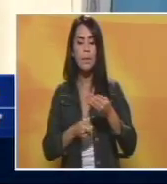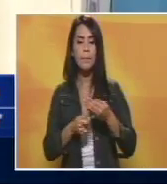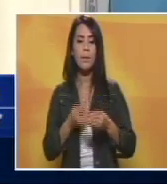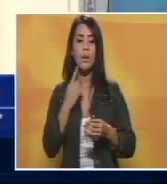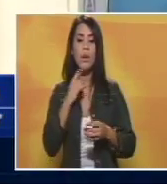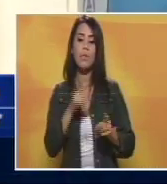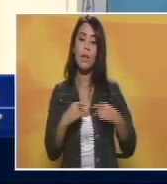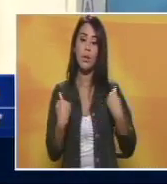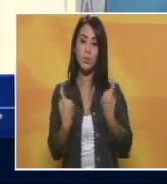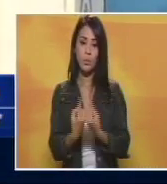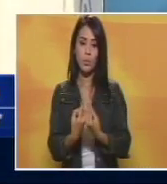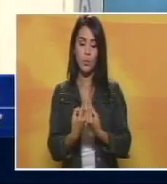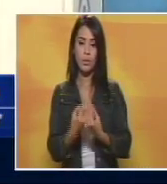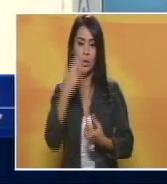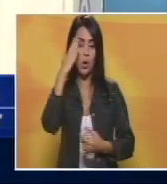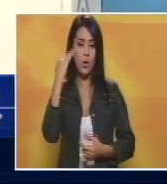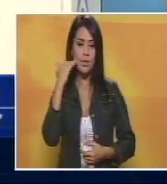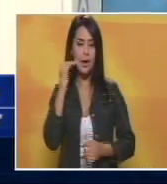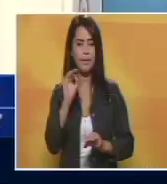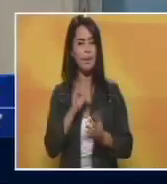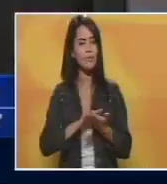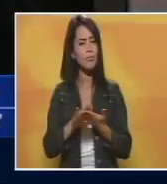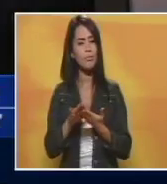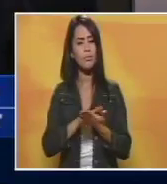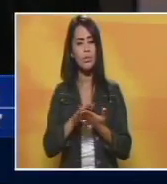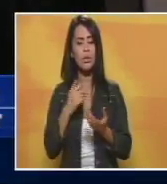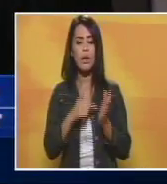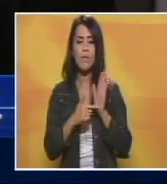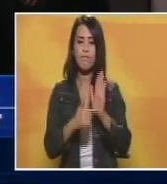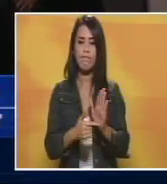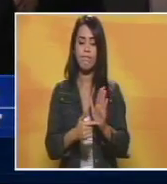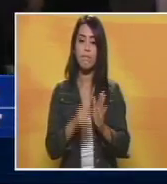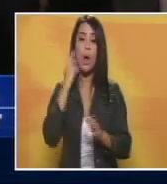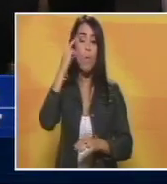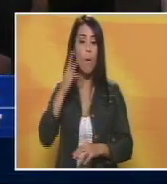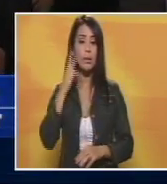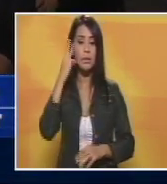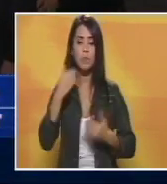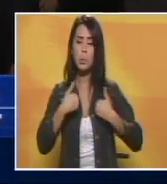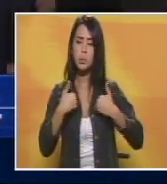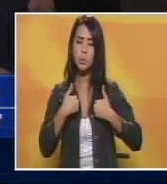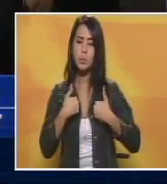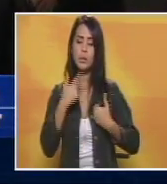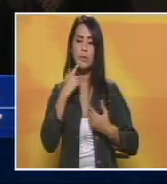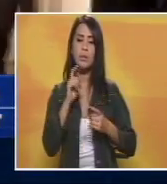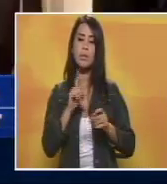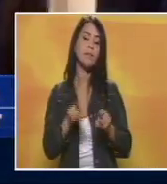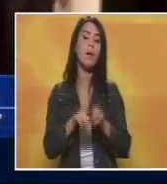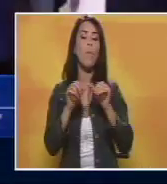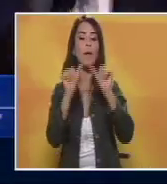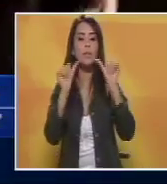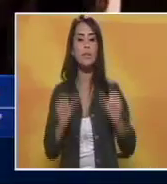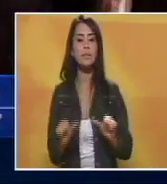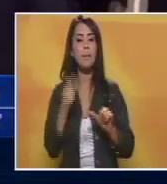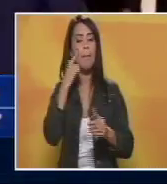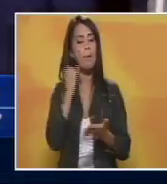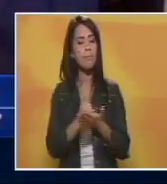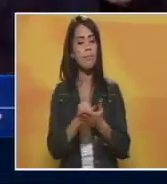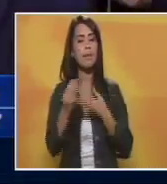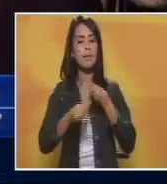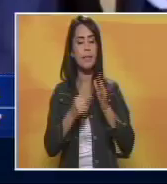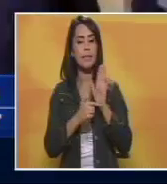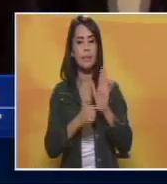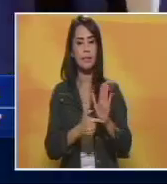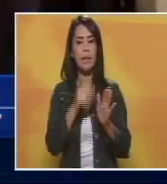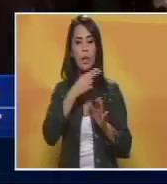de la península coreana es el único resultado que aceptará Washington y destacó que se aseguran de establecer un sistema para verificar que se cumplan